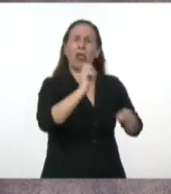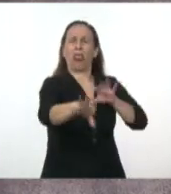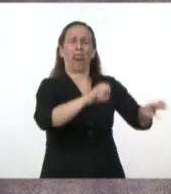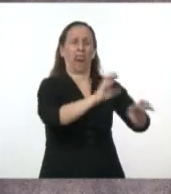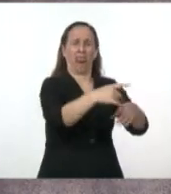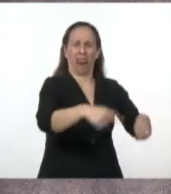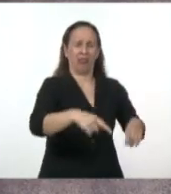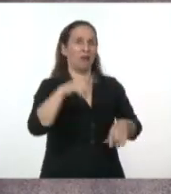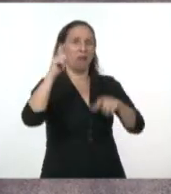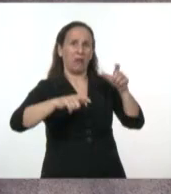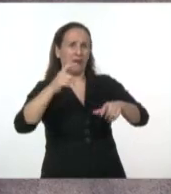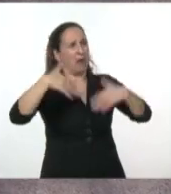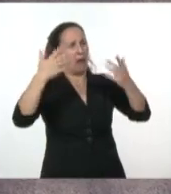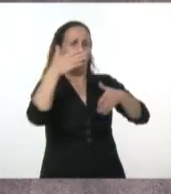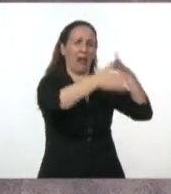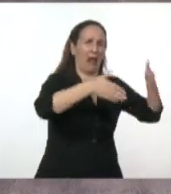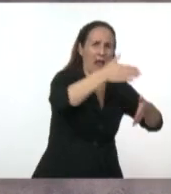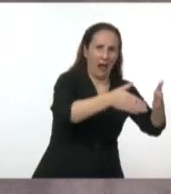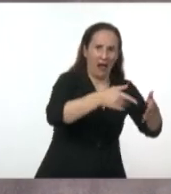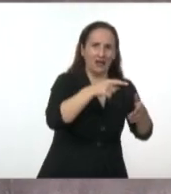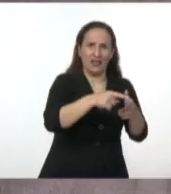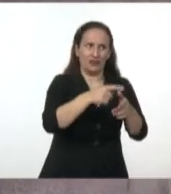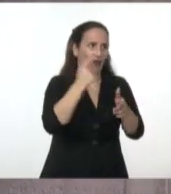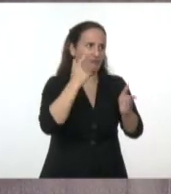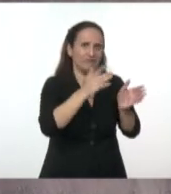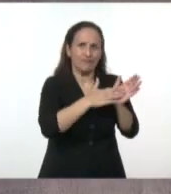Entonces hay ejemplos concretos que están, claro, basados en los hechos.